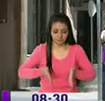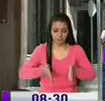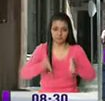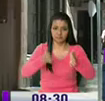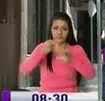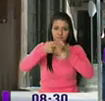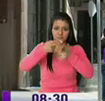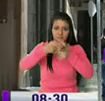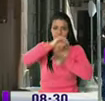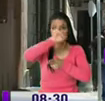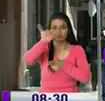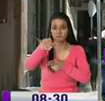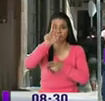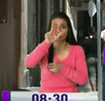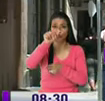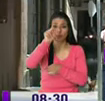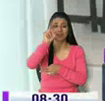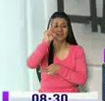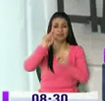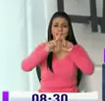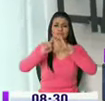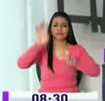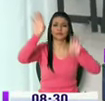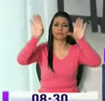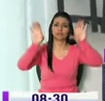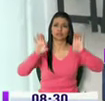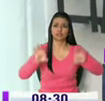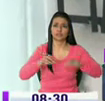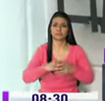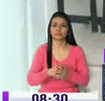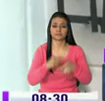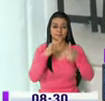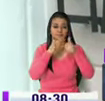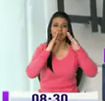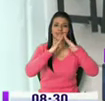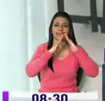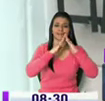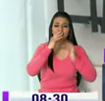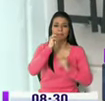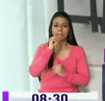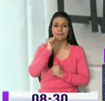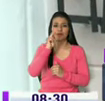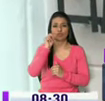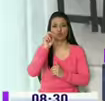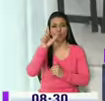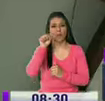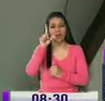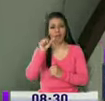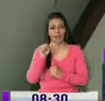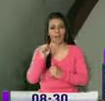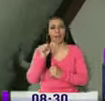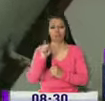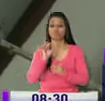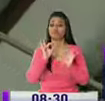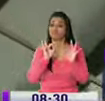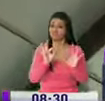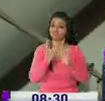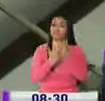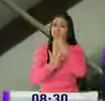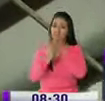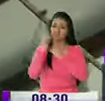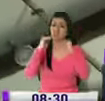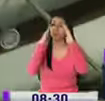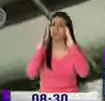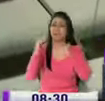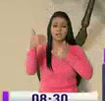se encuentran varios museos, entre ellos están la Casa de Manuela Sáenz, que cuenta con un estilo colonial donde